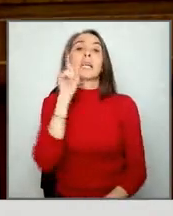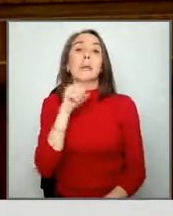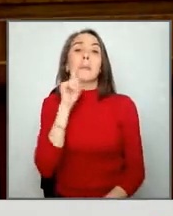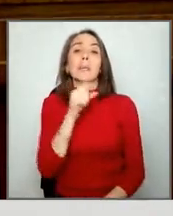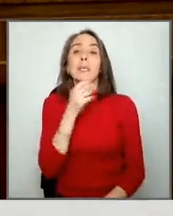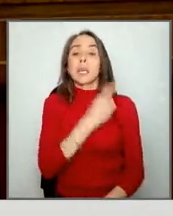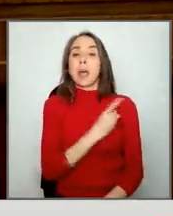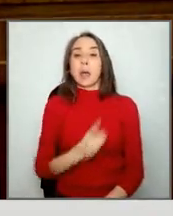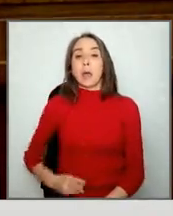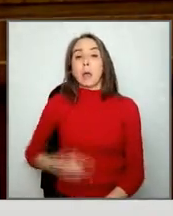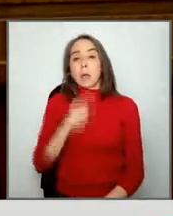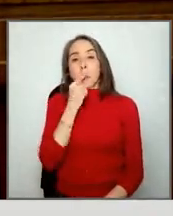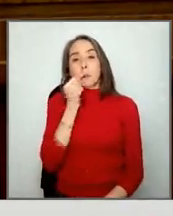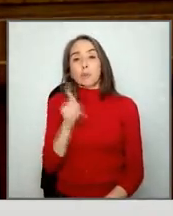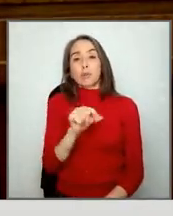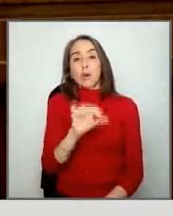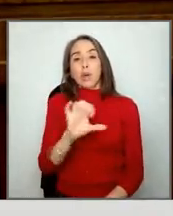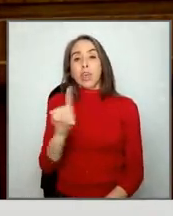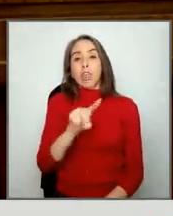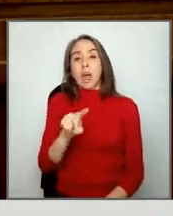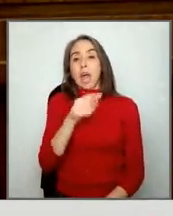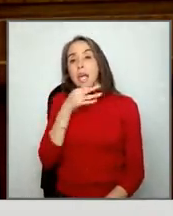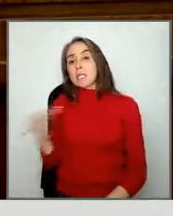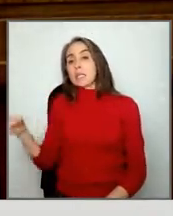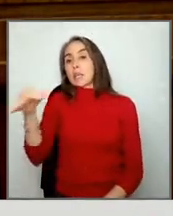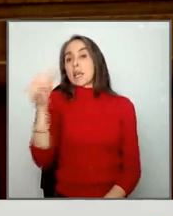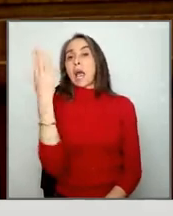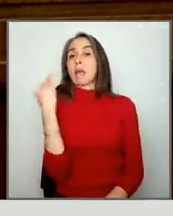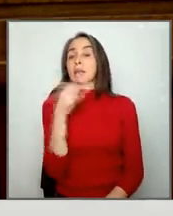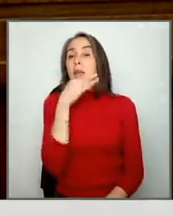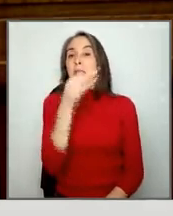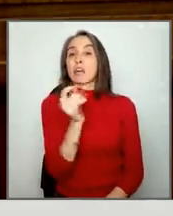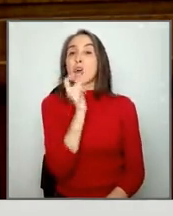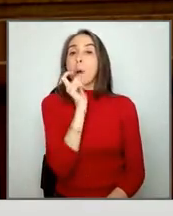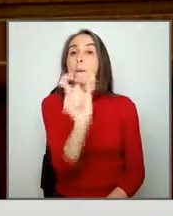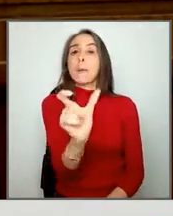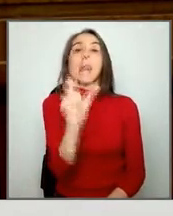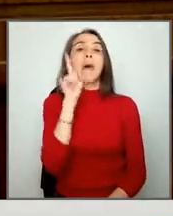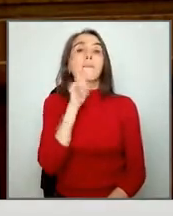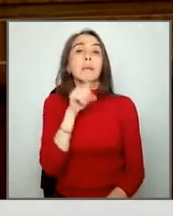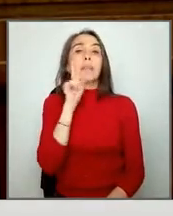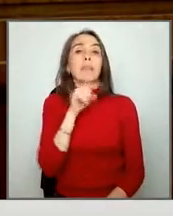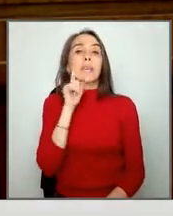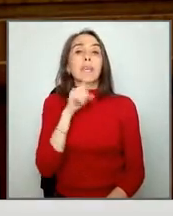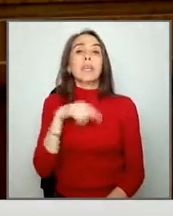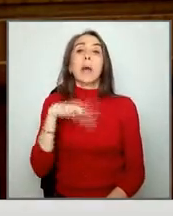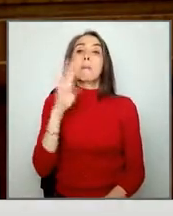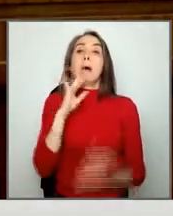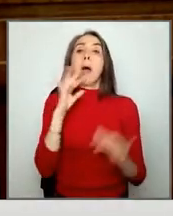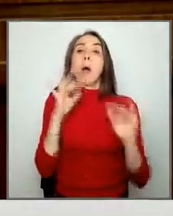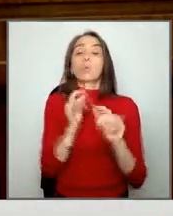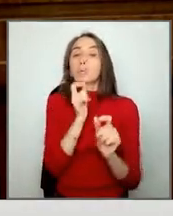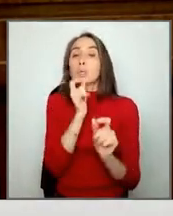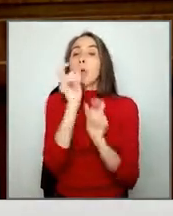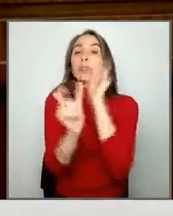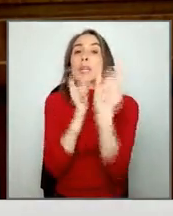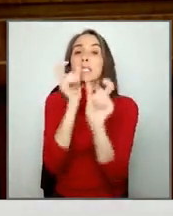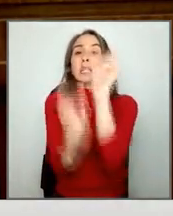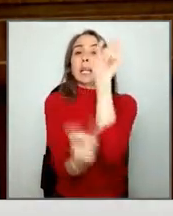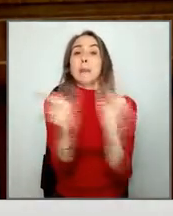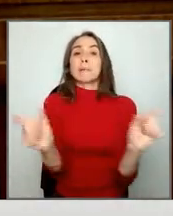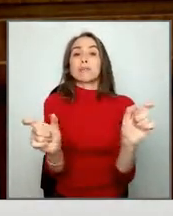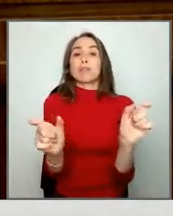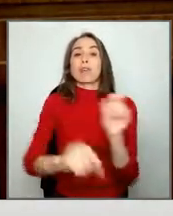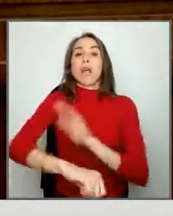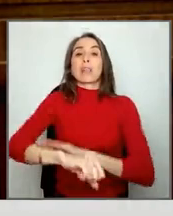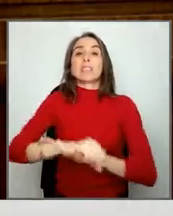su intermedio presidenta hace un momento la palabra mentira es el recurso más utilizado por la izquierda cuando se queda